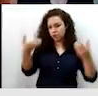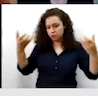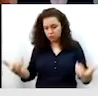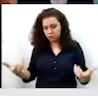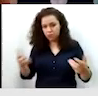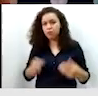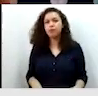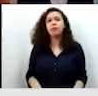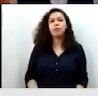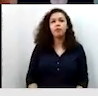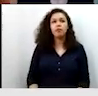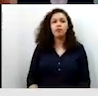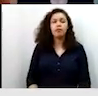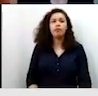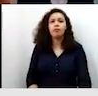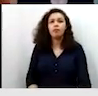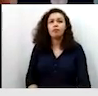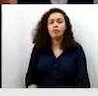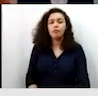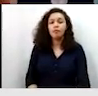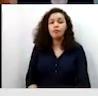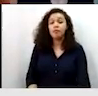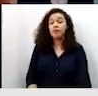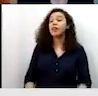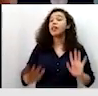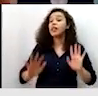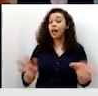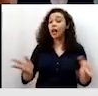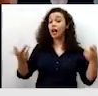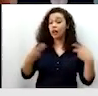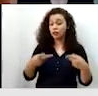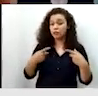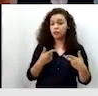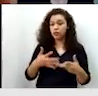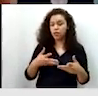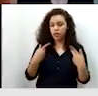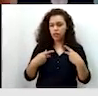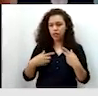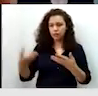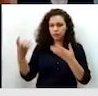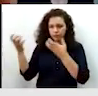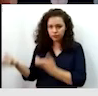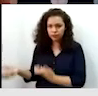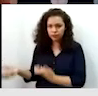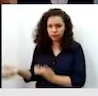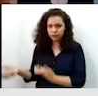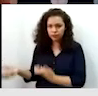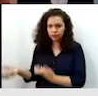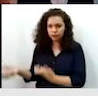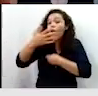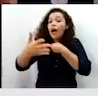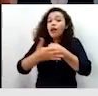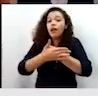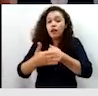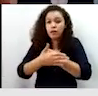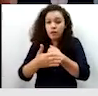residuos. Y cuando llegue el personal recolector, les debo de notificar de este